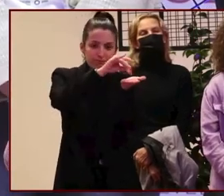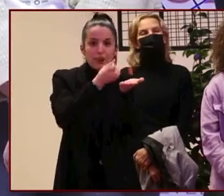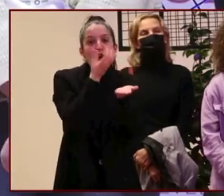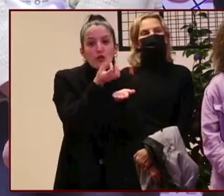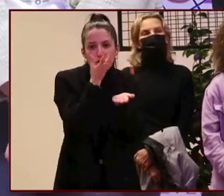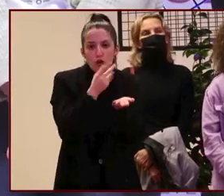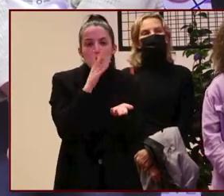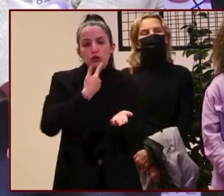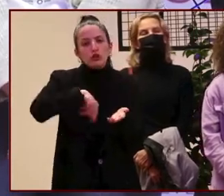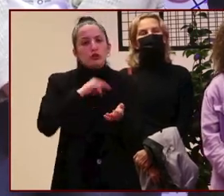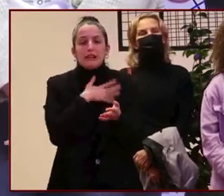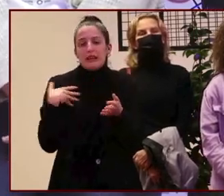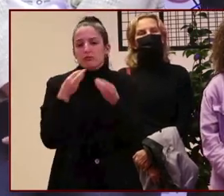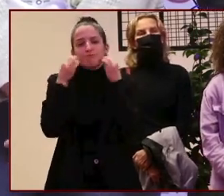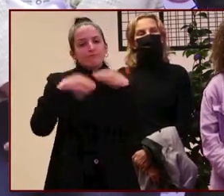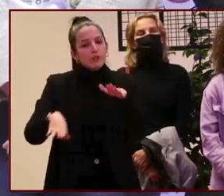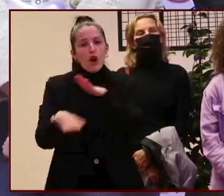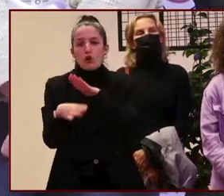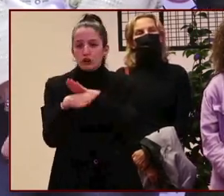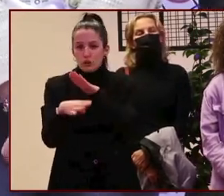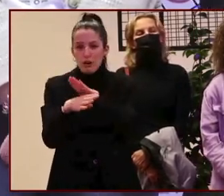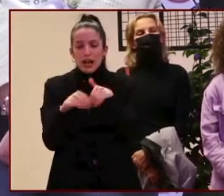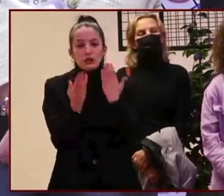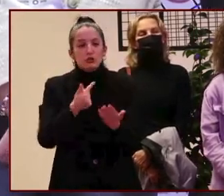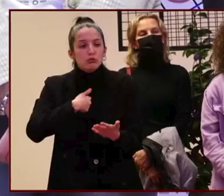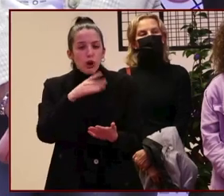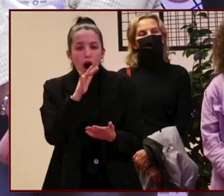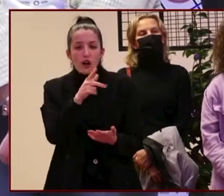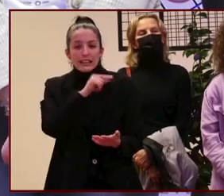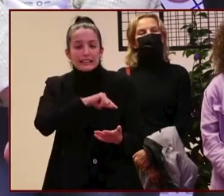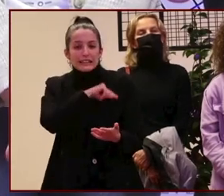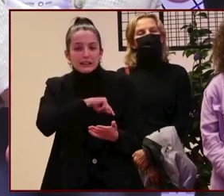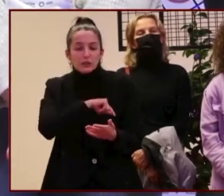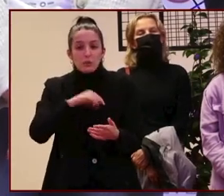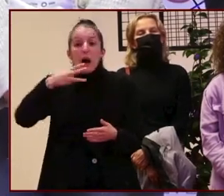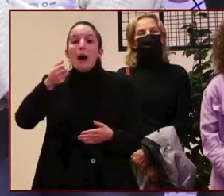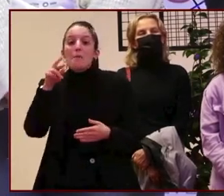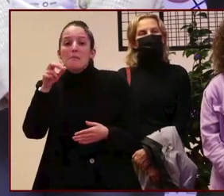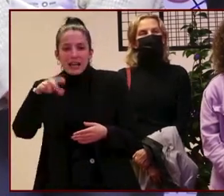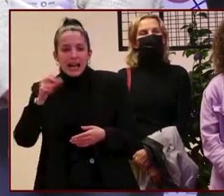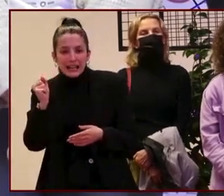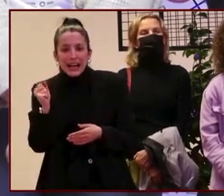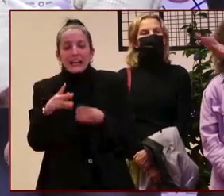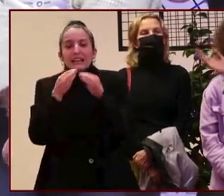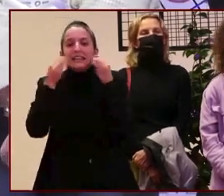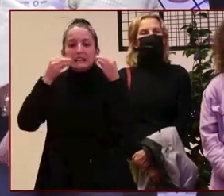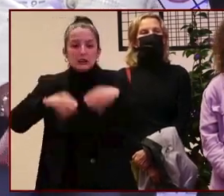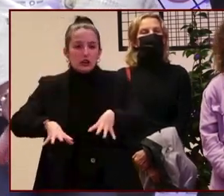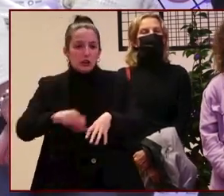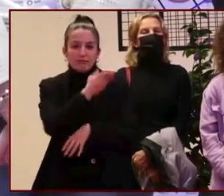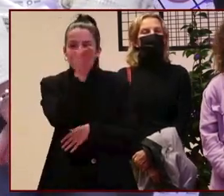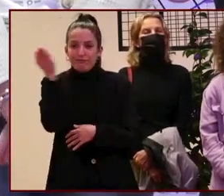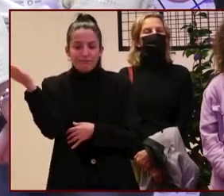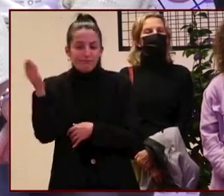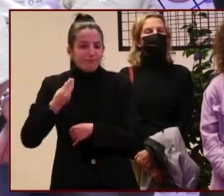con la historia y ausentó que esta historia mariana es una historia de esta